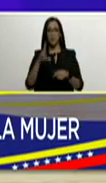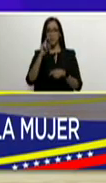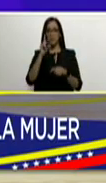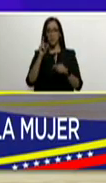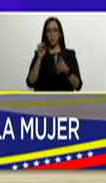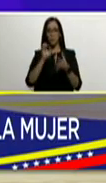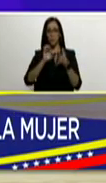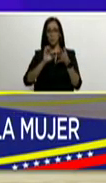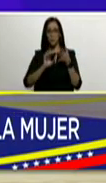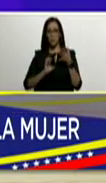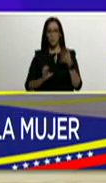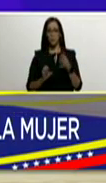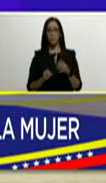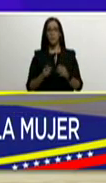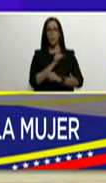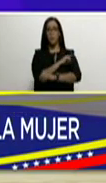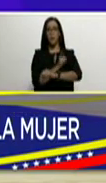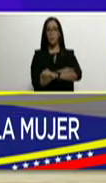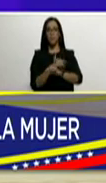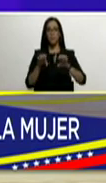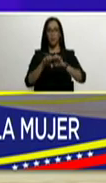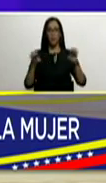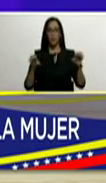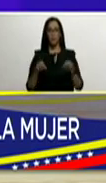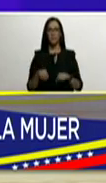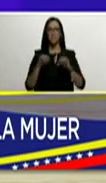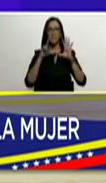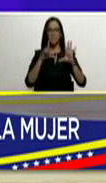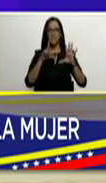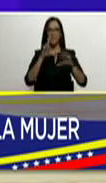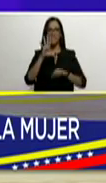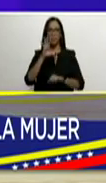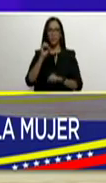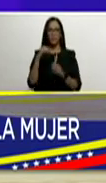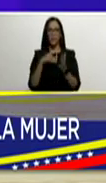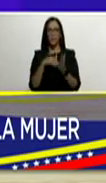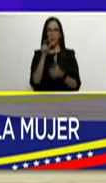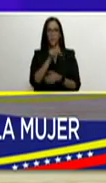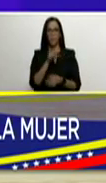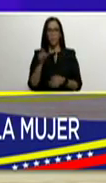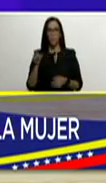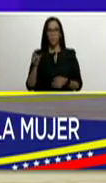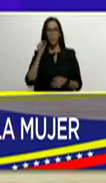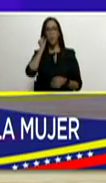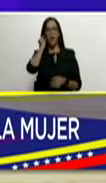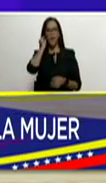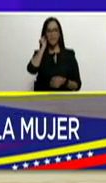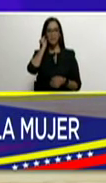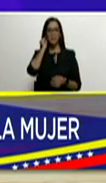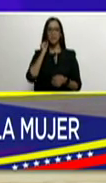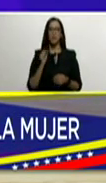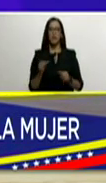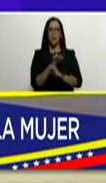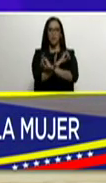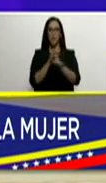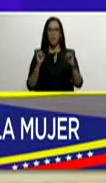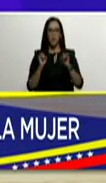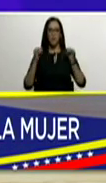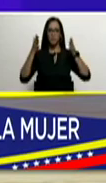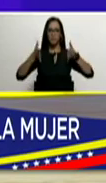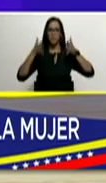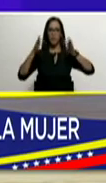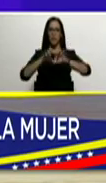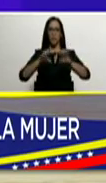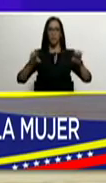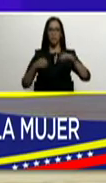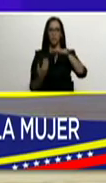educativo, que es que 750 mil mujeres en un año culminen su formación en